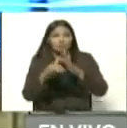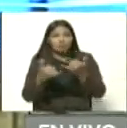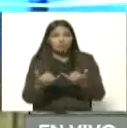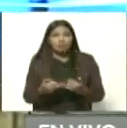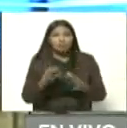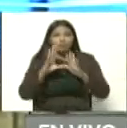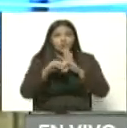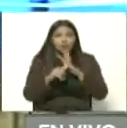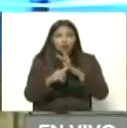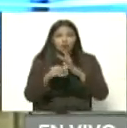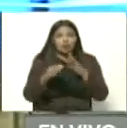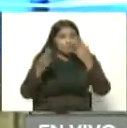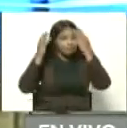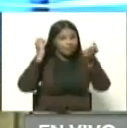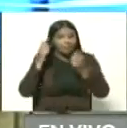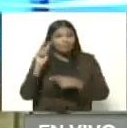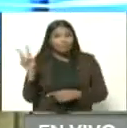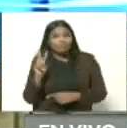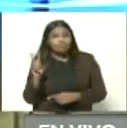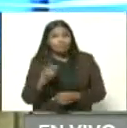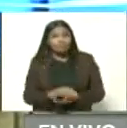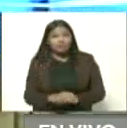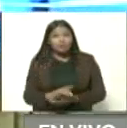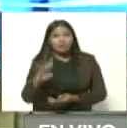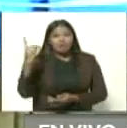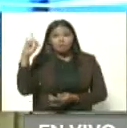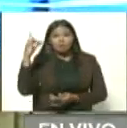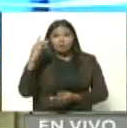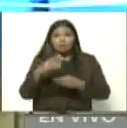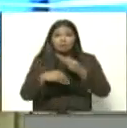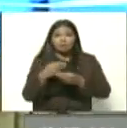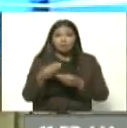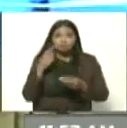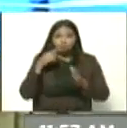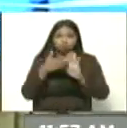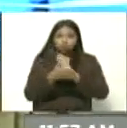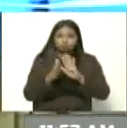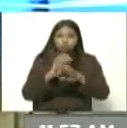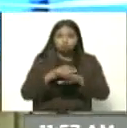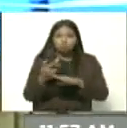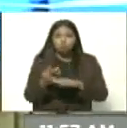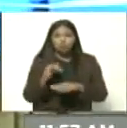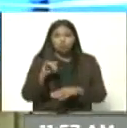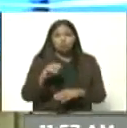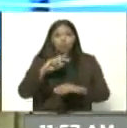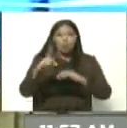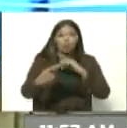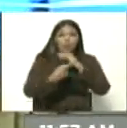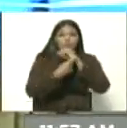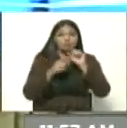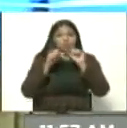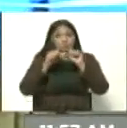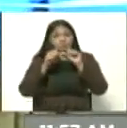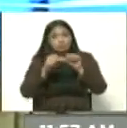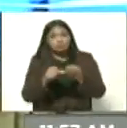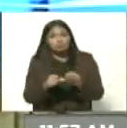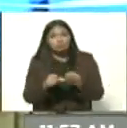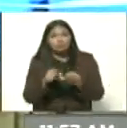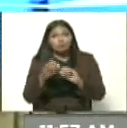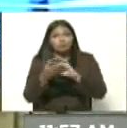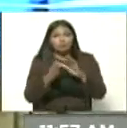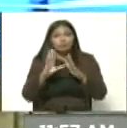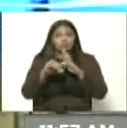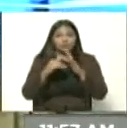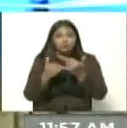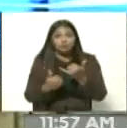del robo en la Embajada de Venezuela en Bolivia, que tiene que ver precisamente con Juan Guaidó. Continúan estas tramas de